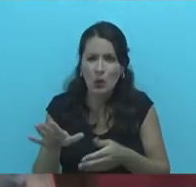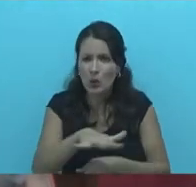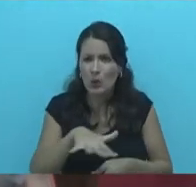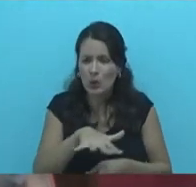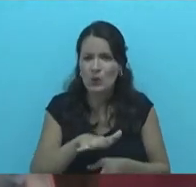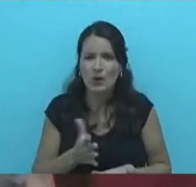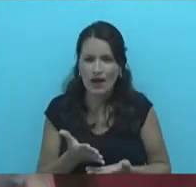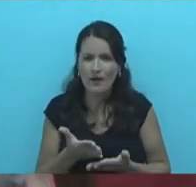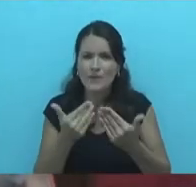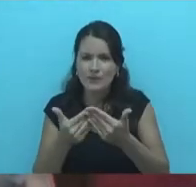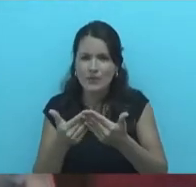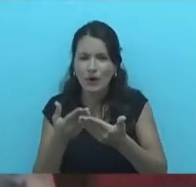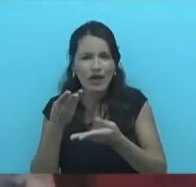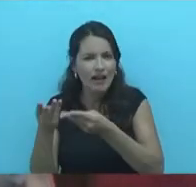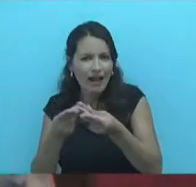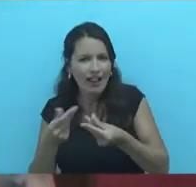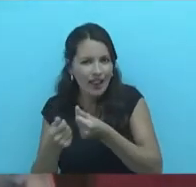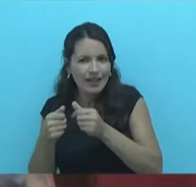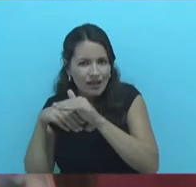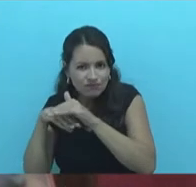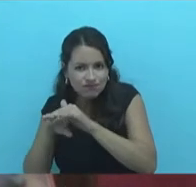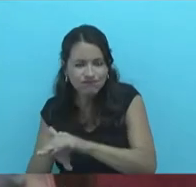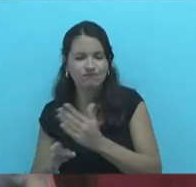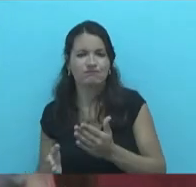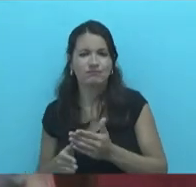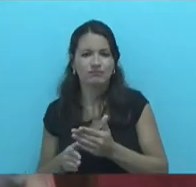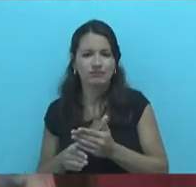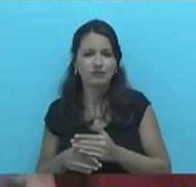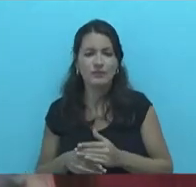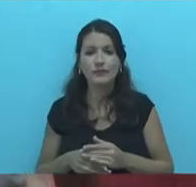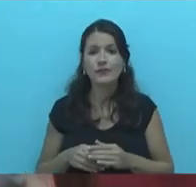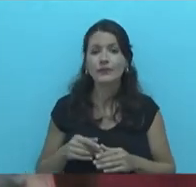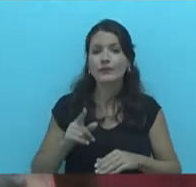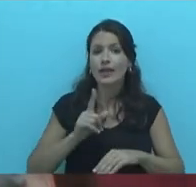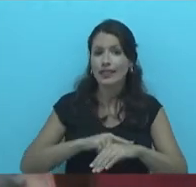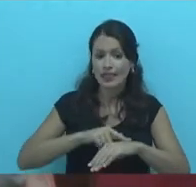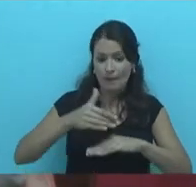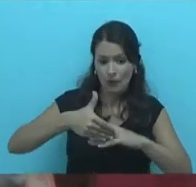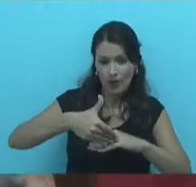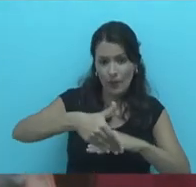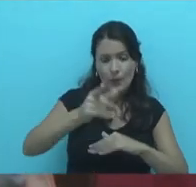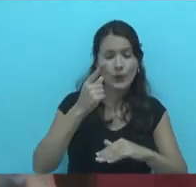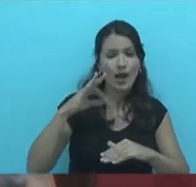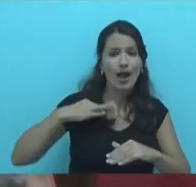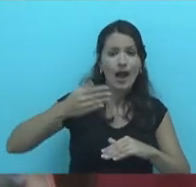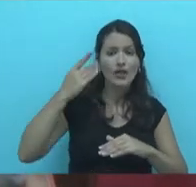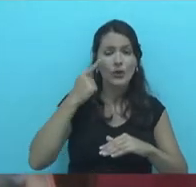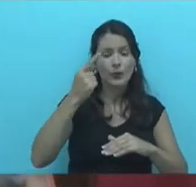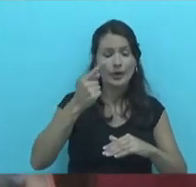Esto sentó precedente y al poco tiempo, en el año